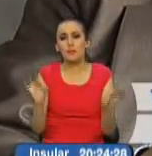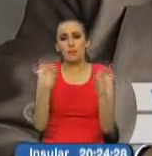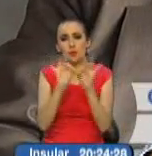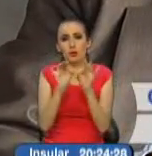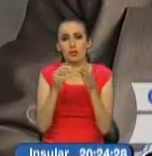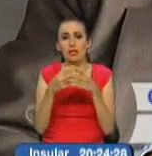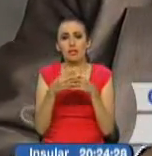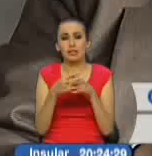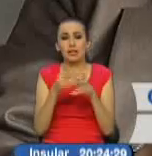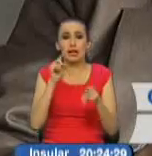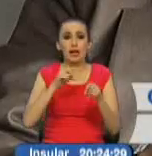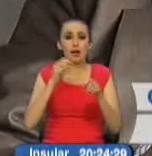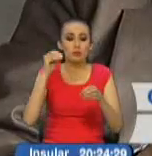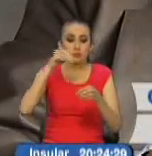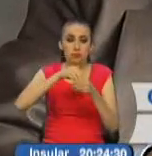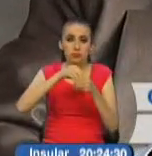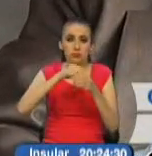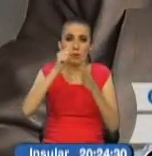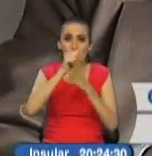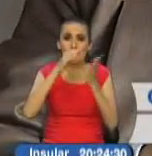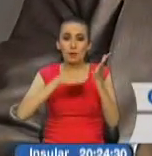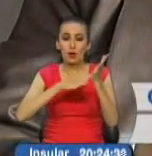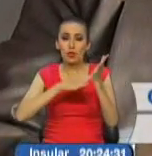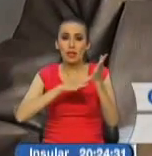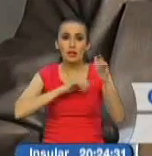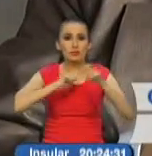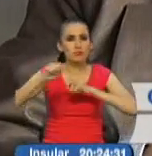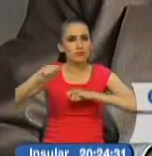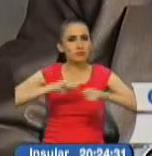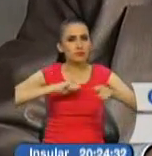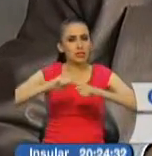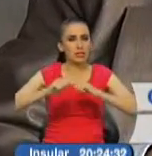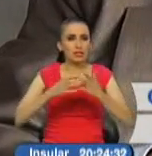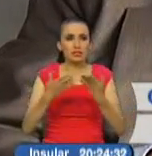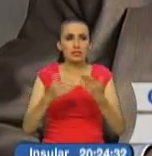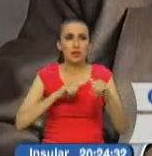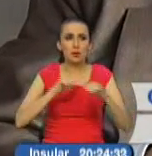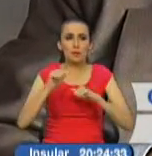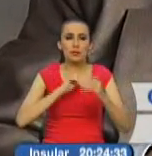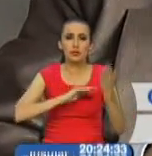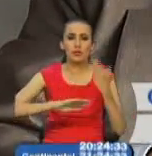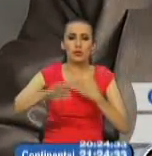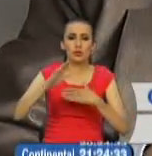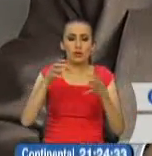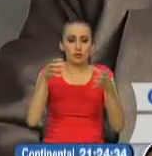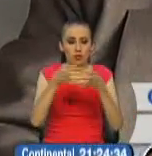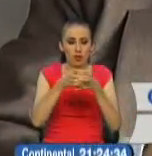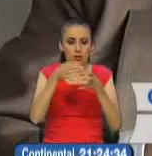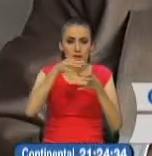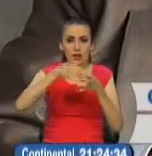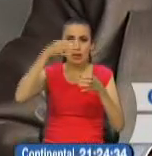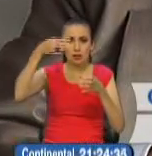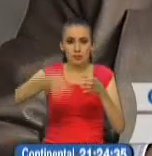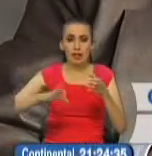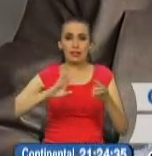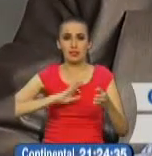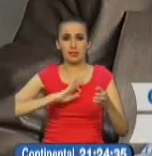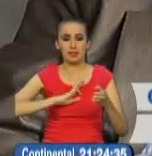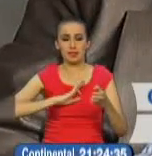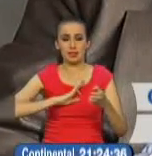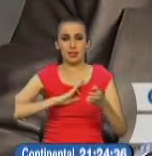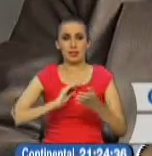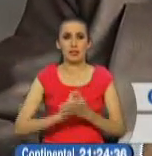a un modelo de gestión, y el modelo de gestión es otra cosa que administrar la operadora de manera adecuada, técnica y con